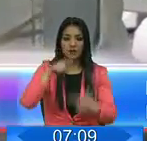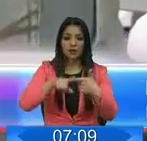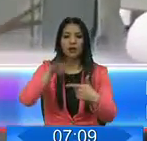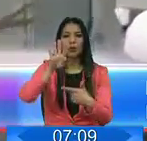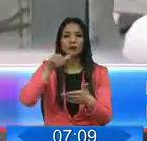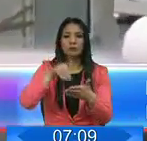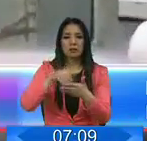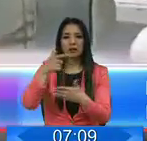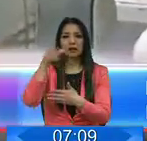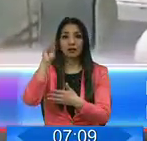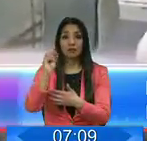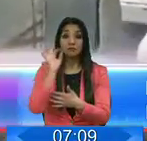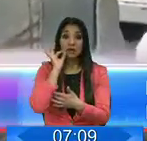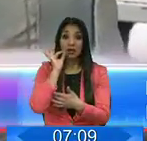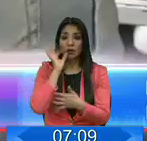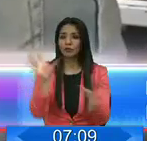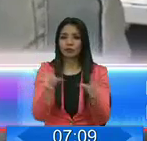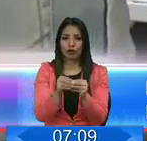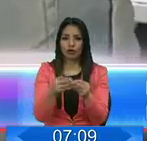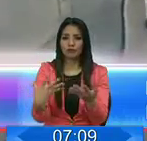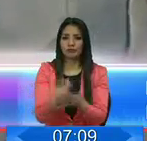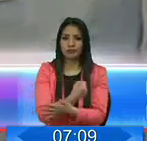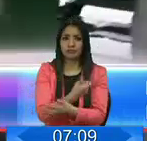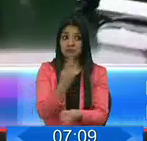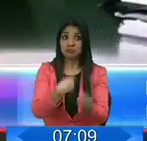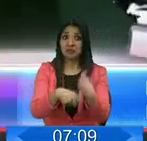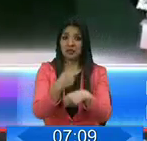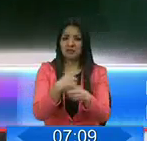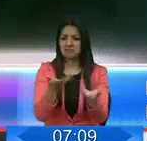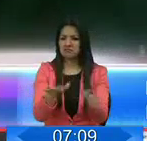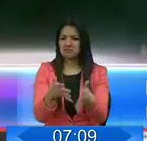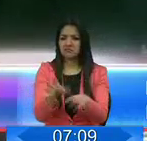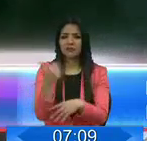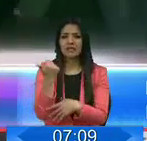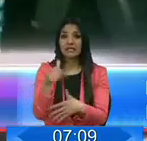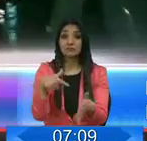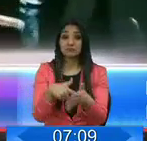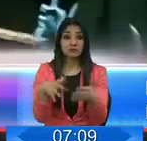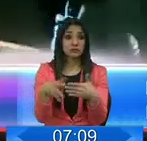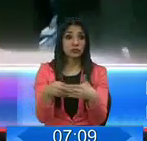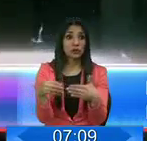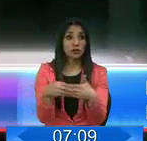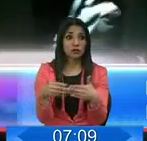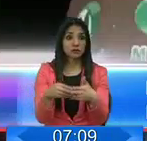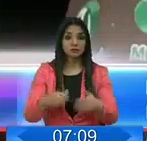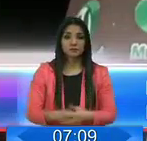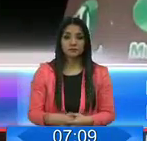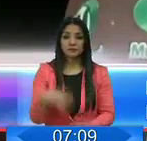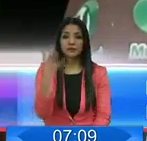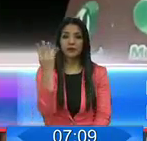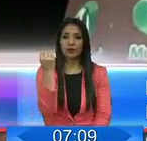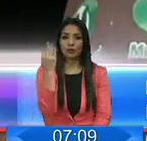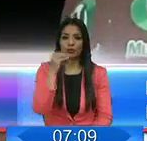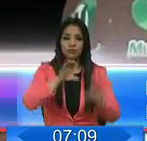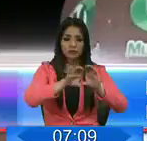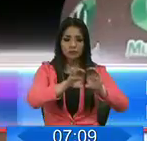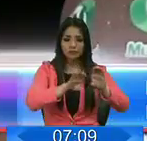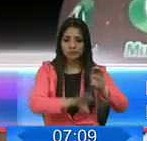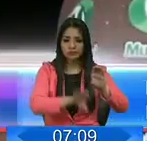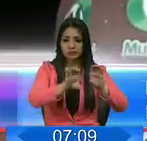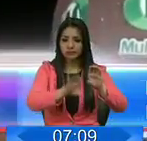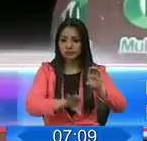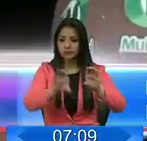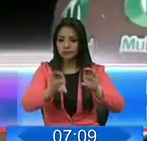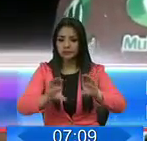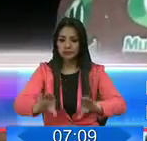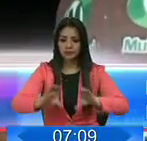gramos de marihuana en el mercado negro tienen un valor de $10,000. 14 paquetes con sustancias aparentemente sujetas